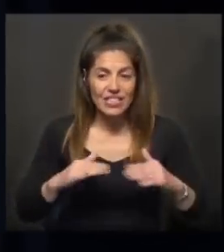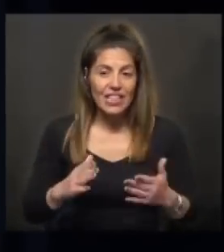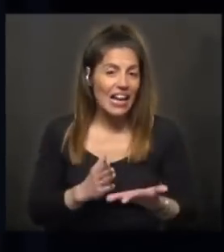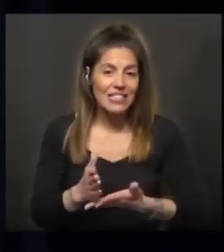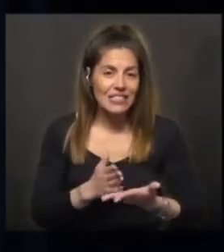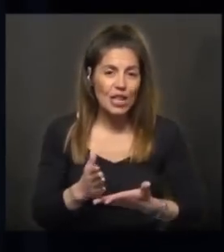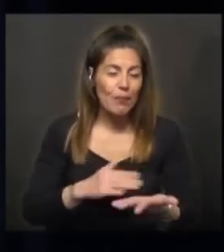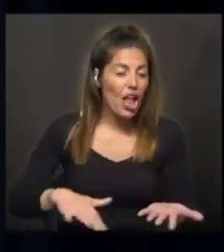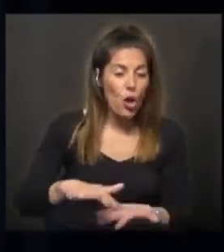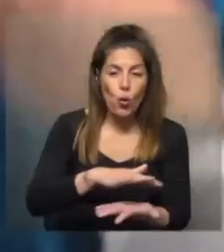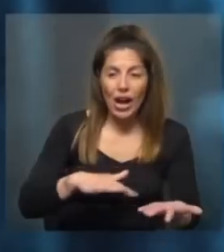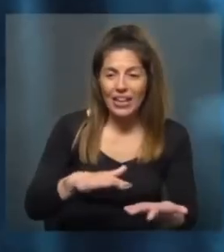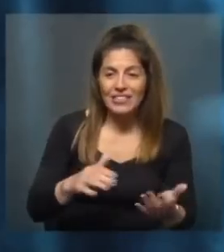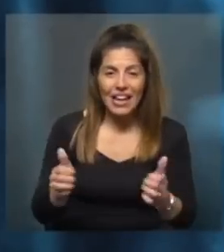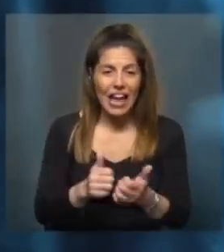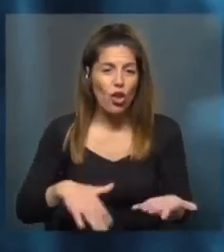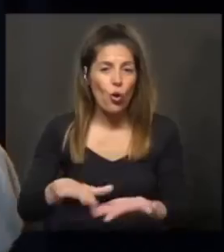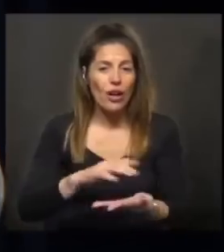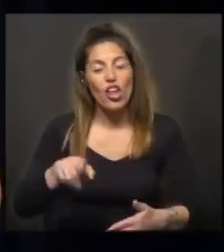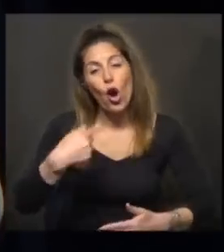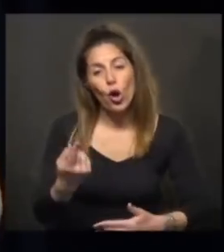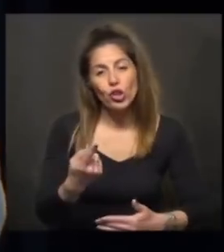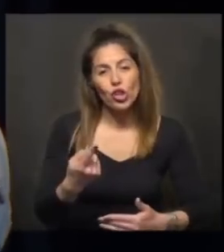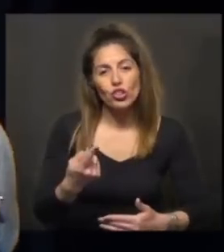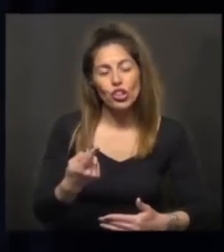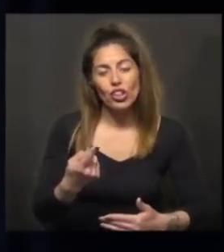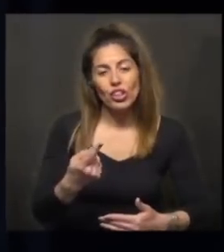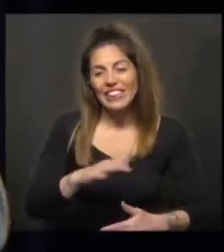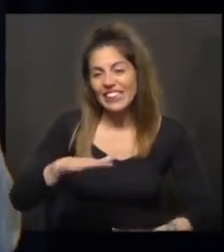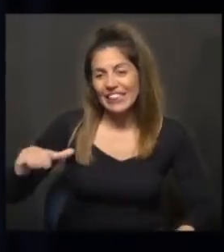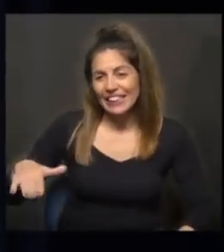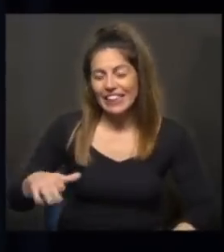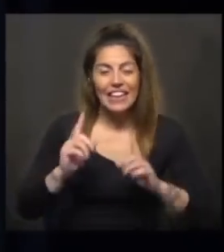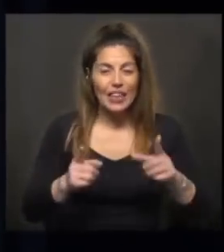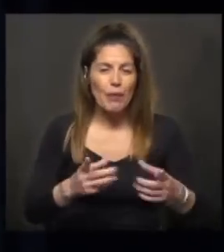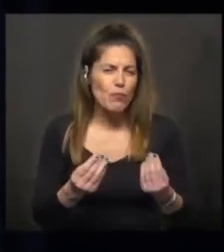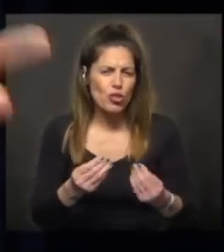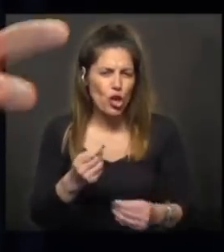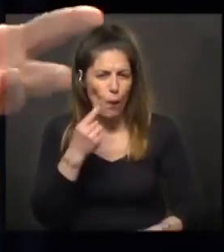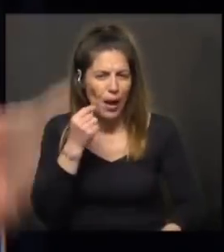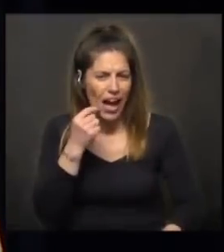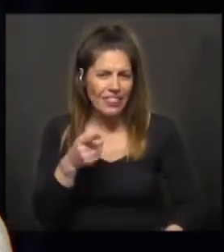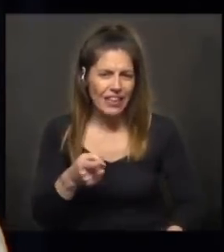en lugares donde había muchos y muchos padres por el baby fútbol